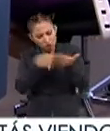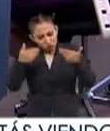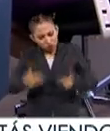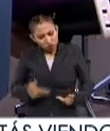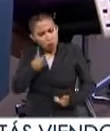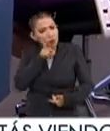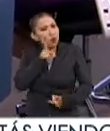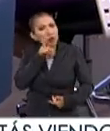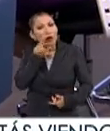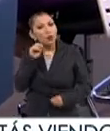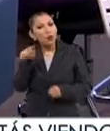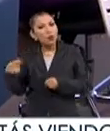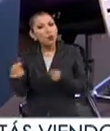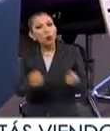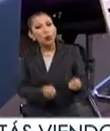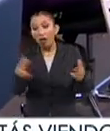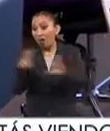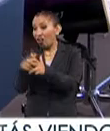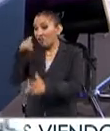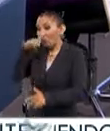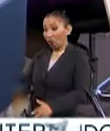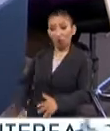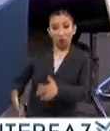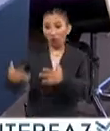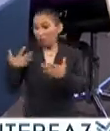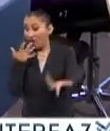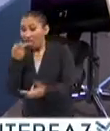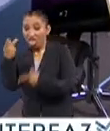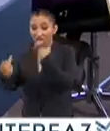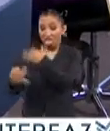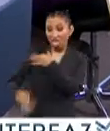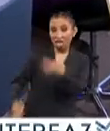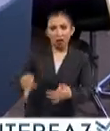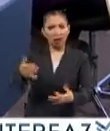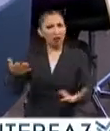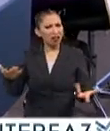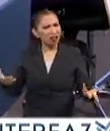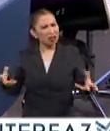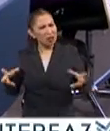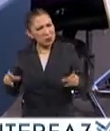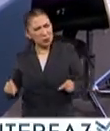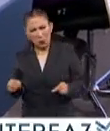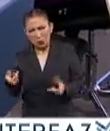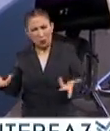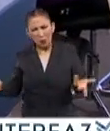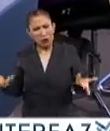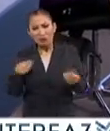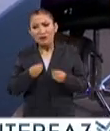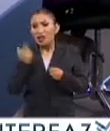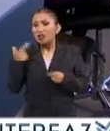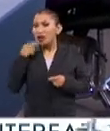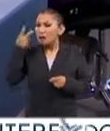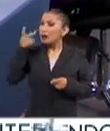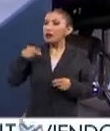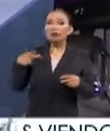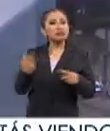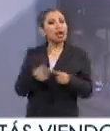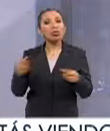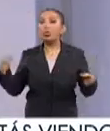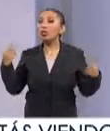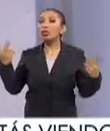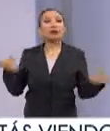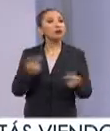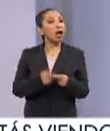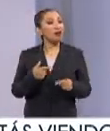mujer no te lo da ser peleonera, no te lo da hablar con groserías, no te lo da ir por la vida viendo a ver a quién